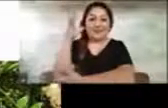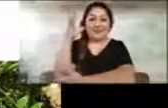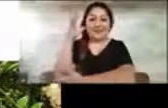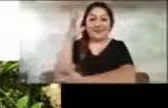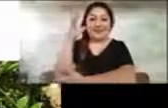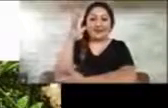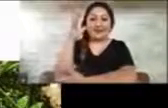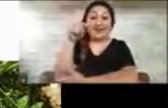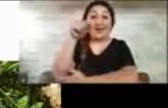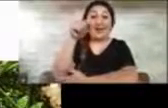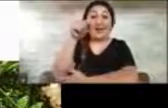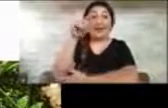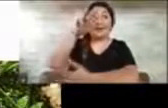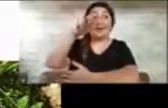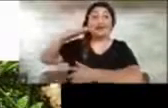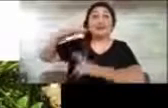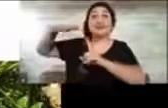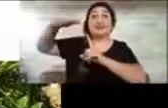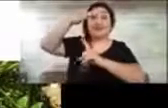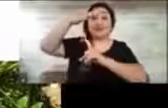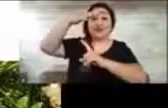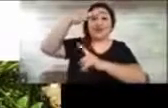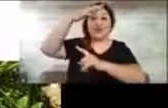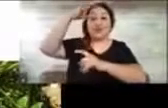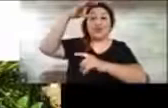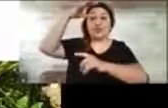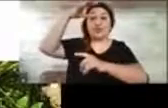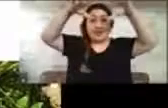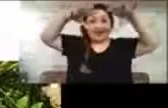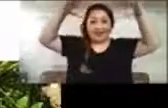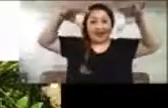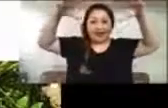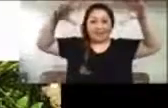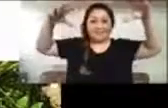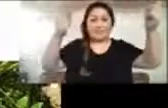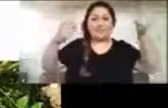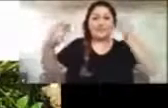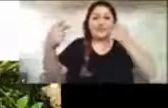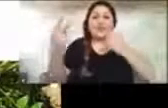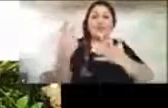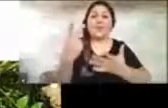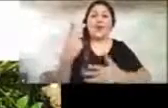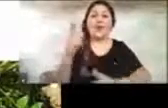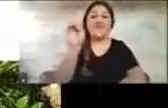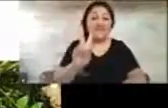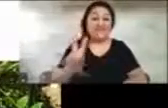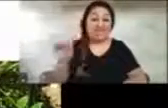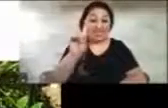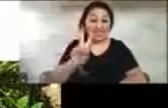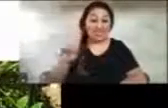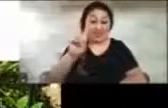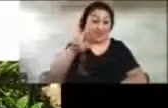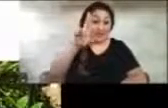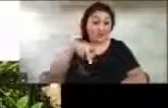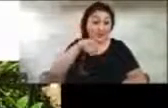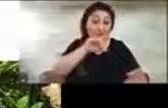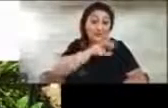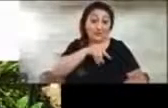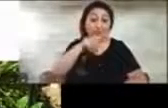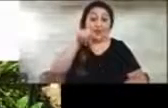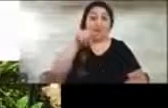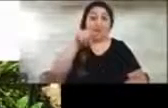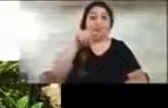climáticas que mantiene, de un bosque valdiviano, por así decirlo, el sur de Chile, tiene una vegetación y una